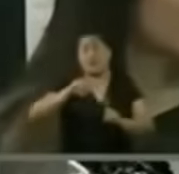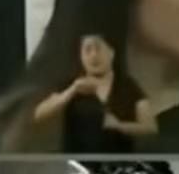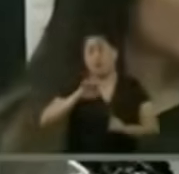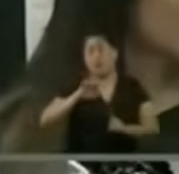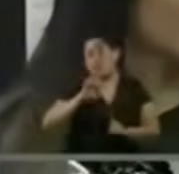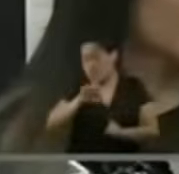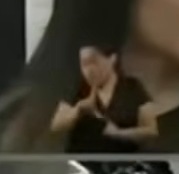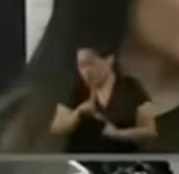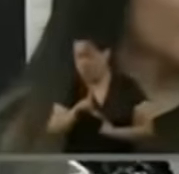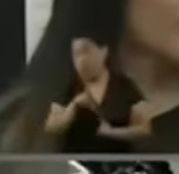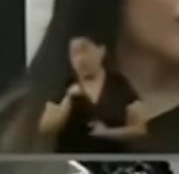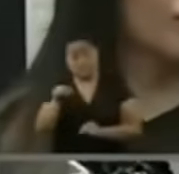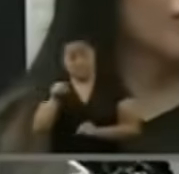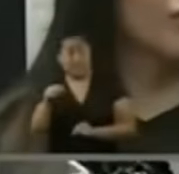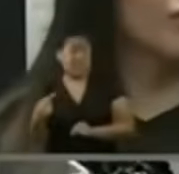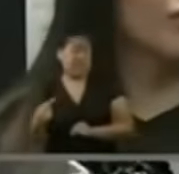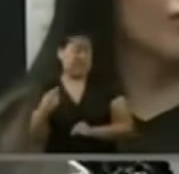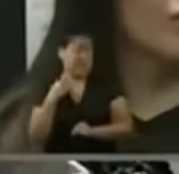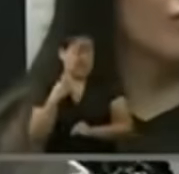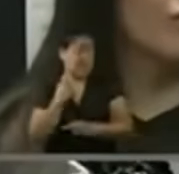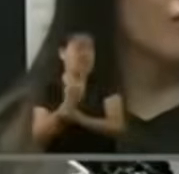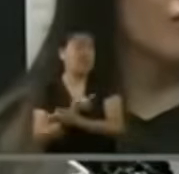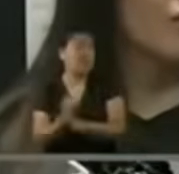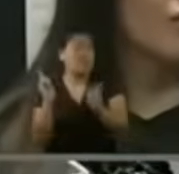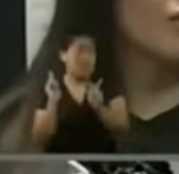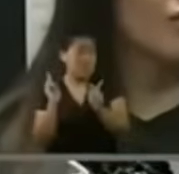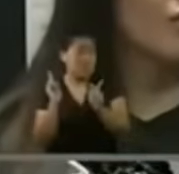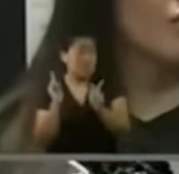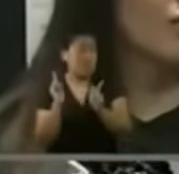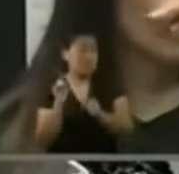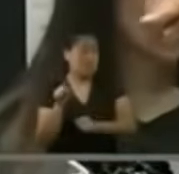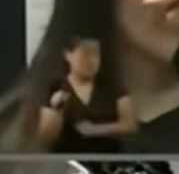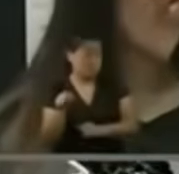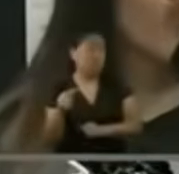está rodeado por un grupo de pandilleros.